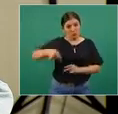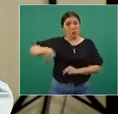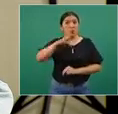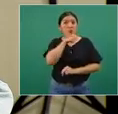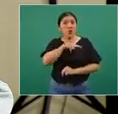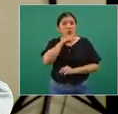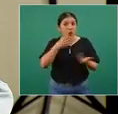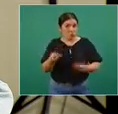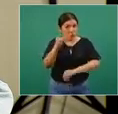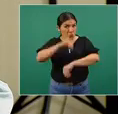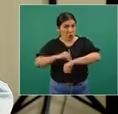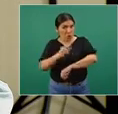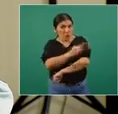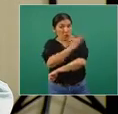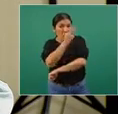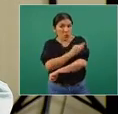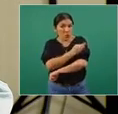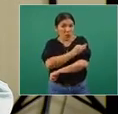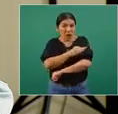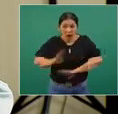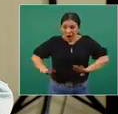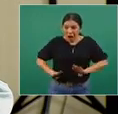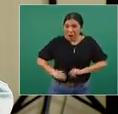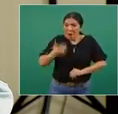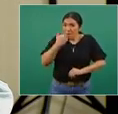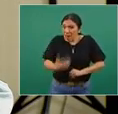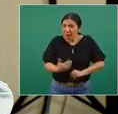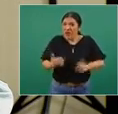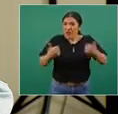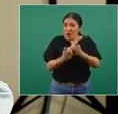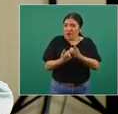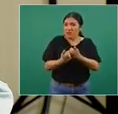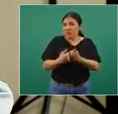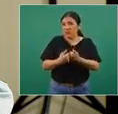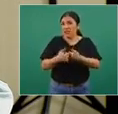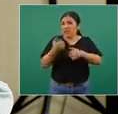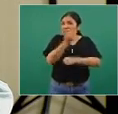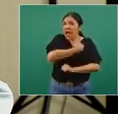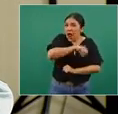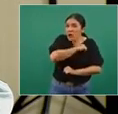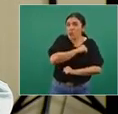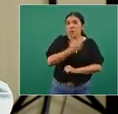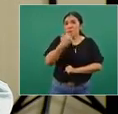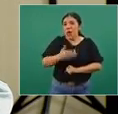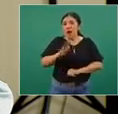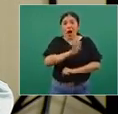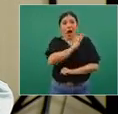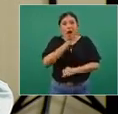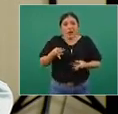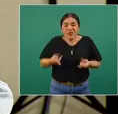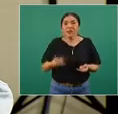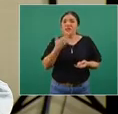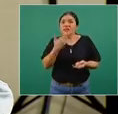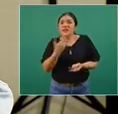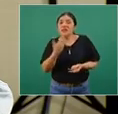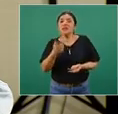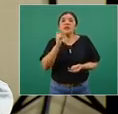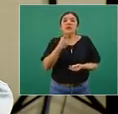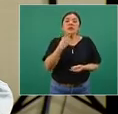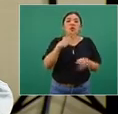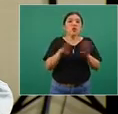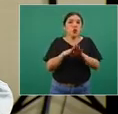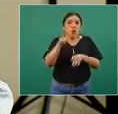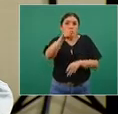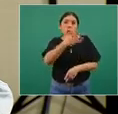por si les van a poner una vacuna que no cumple, digamos, ninguna medida de salud o de calidad, ¿no? O de eficacia como las que se